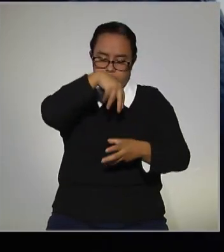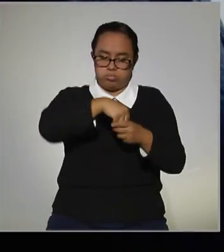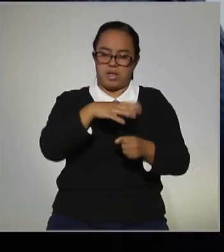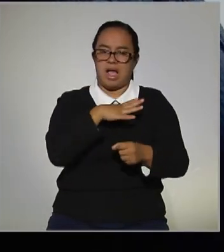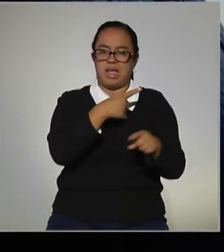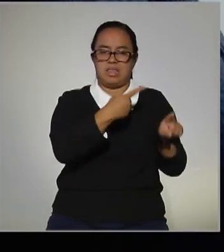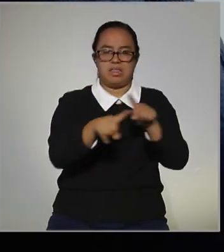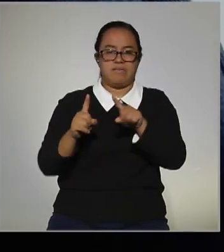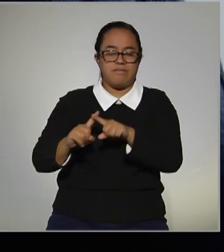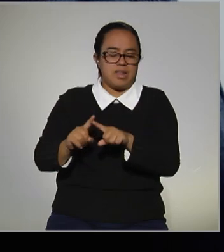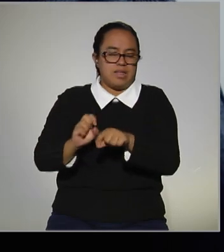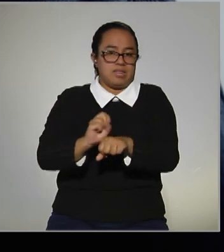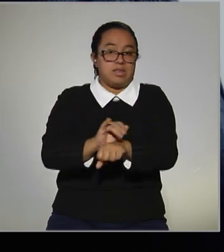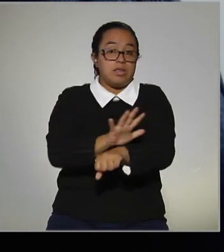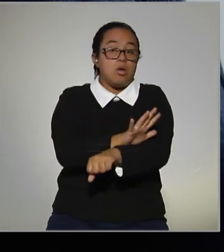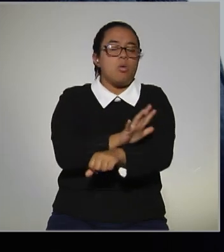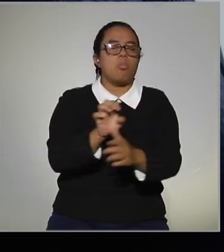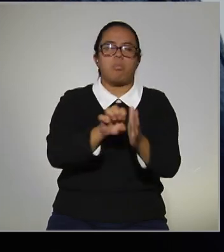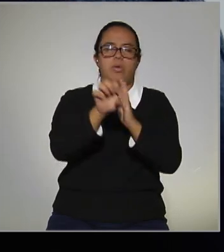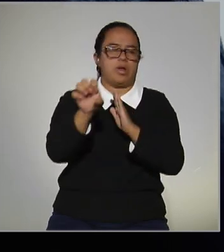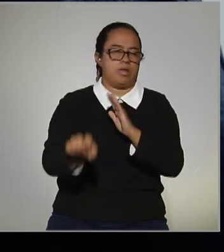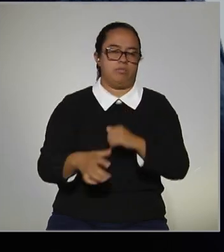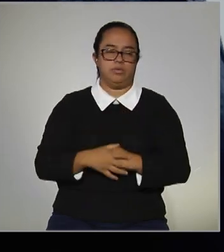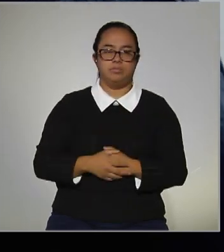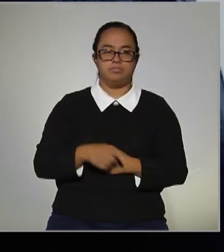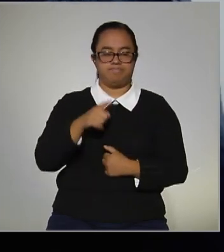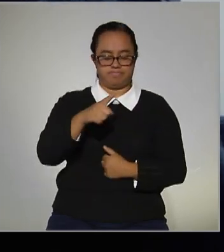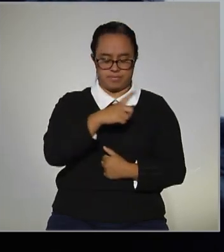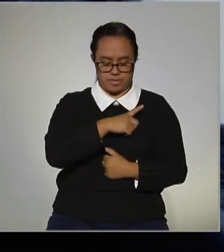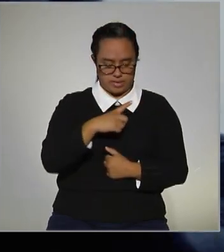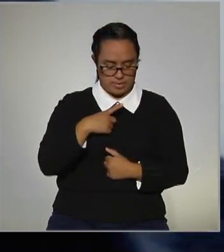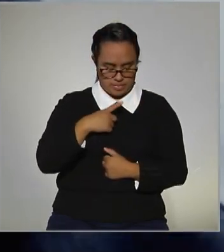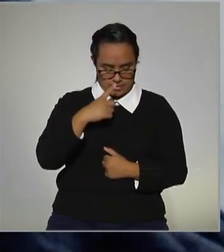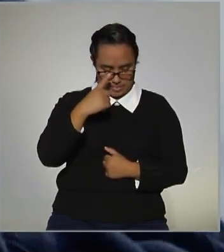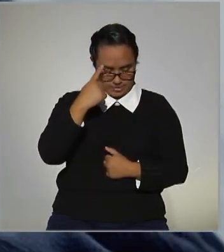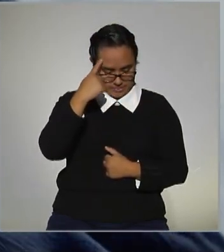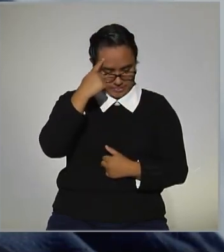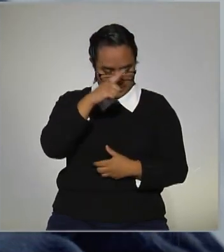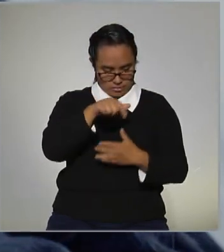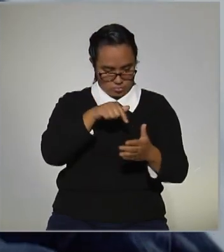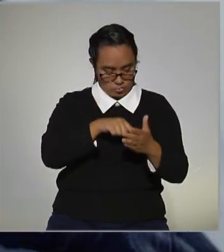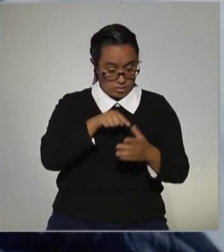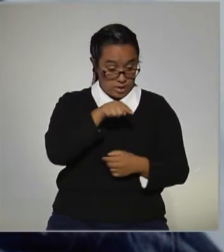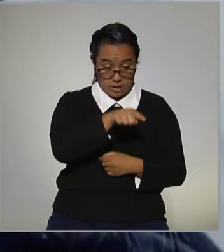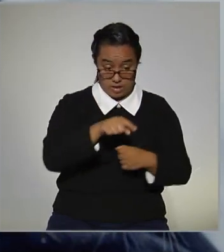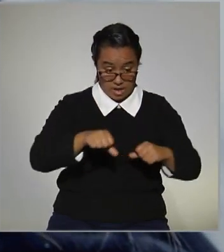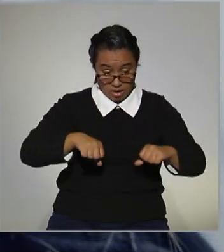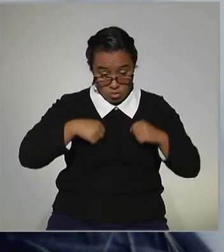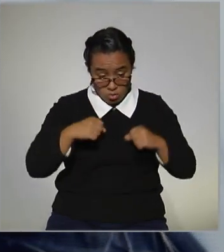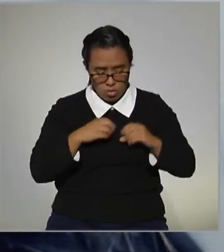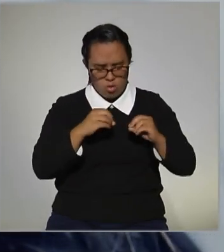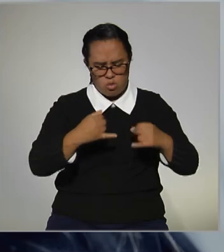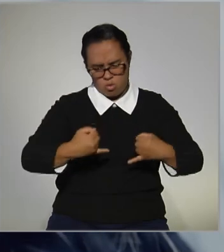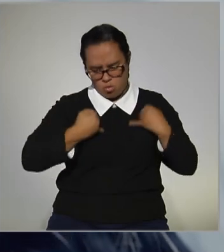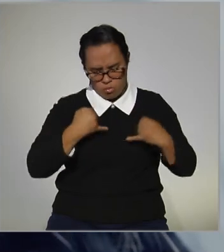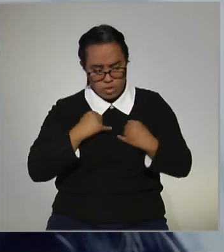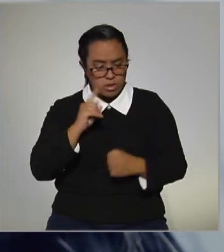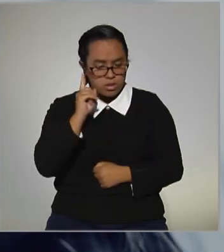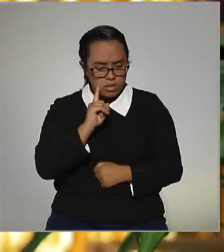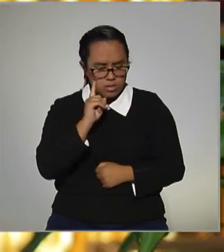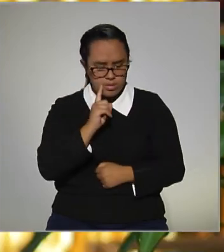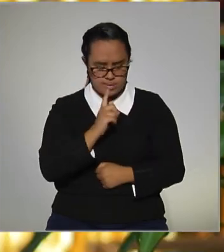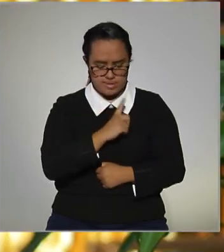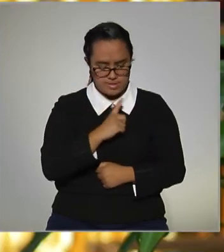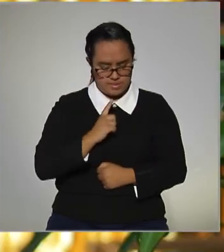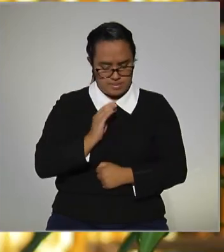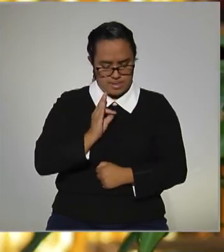esto? Lo primero que vamos a hacer es generar un espacio para que el adolescente o la joven puedan